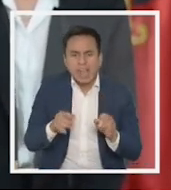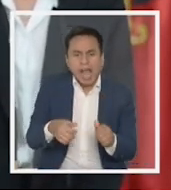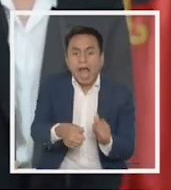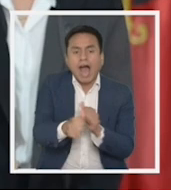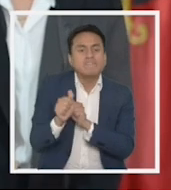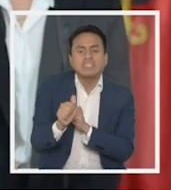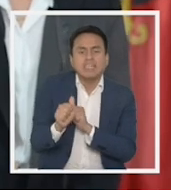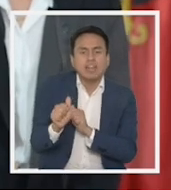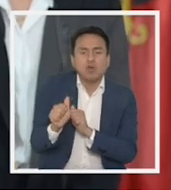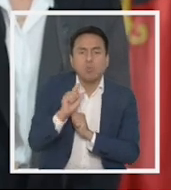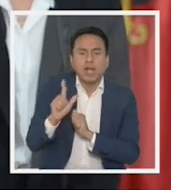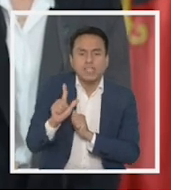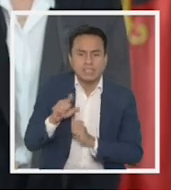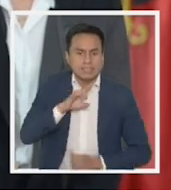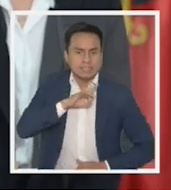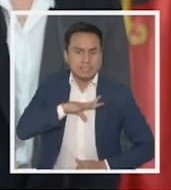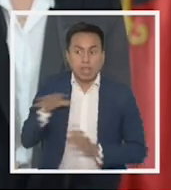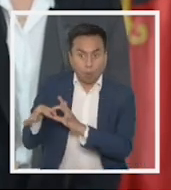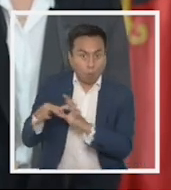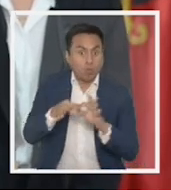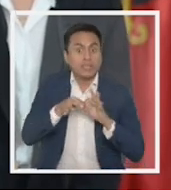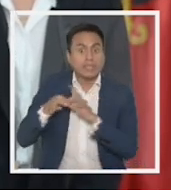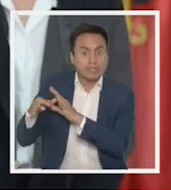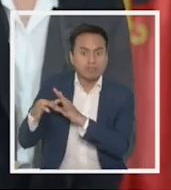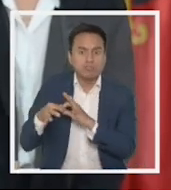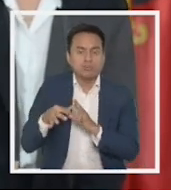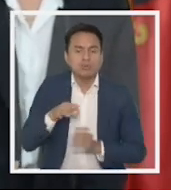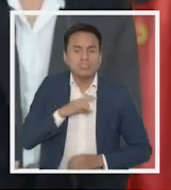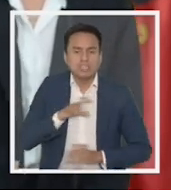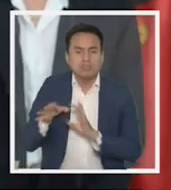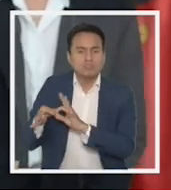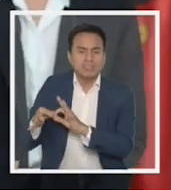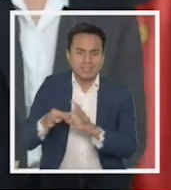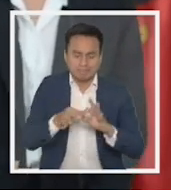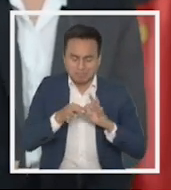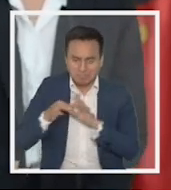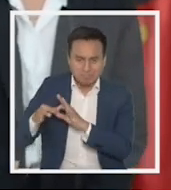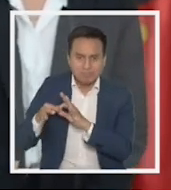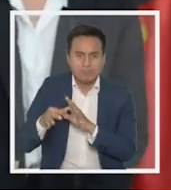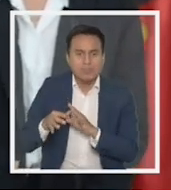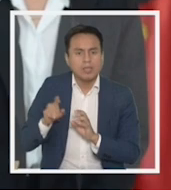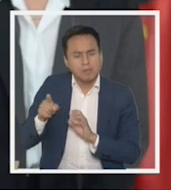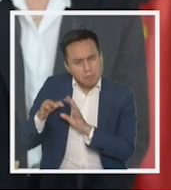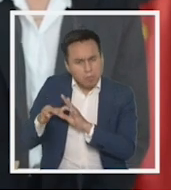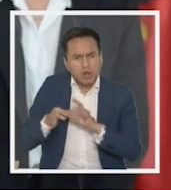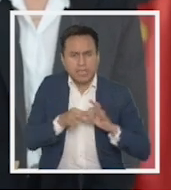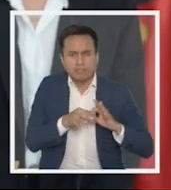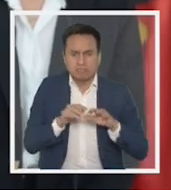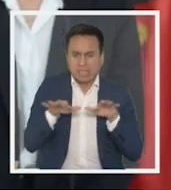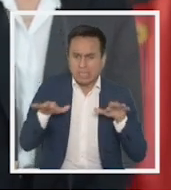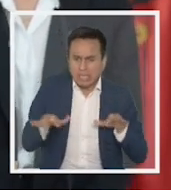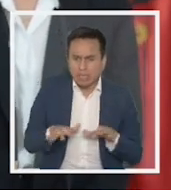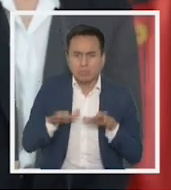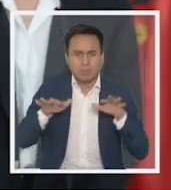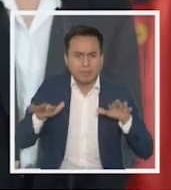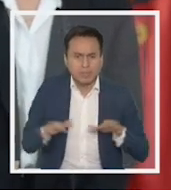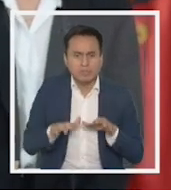unidad. Por eso están tratando permanentemente de dividirnos. No nos prestemos a ese